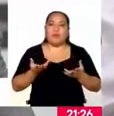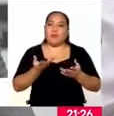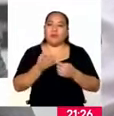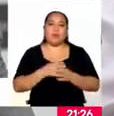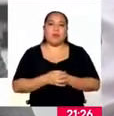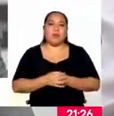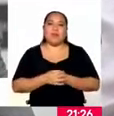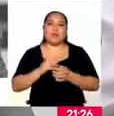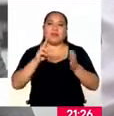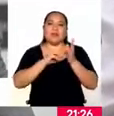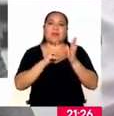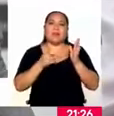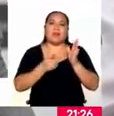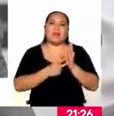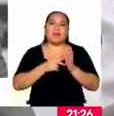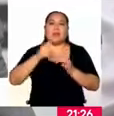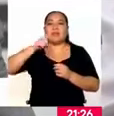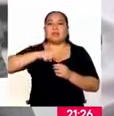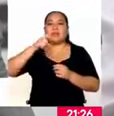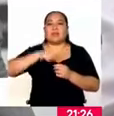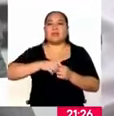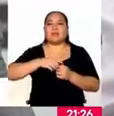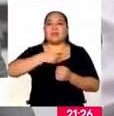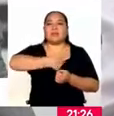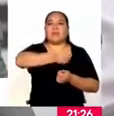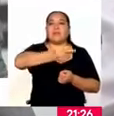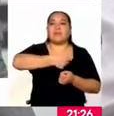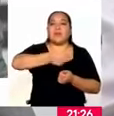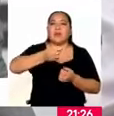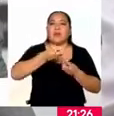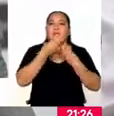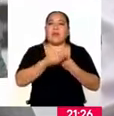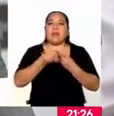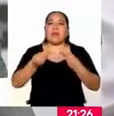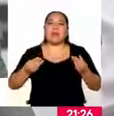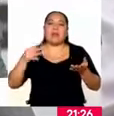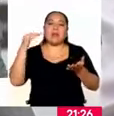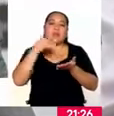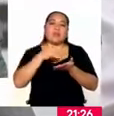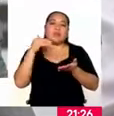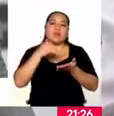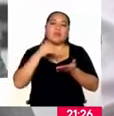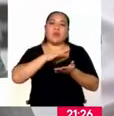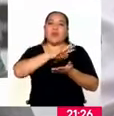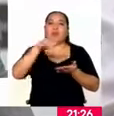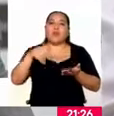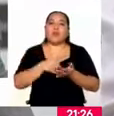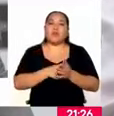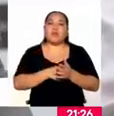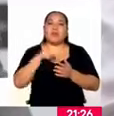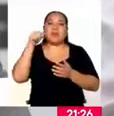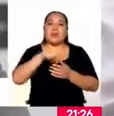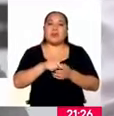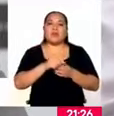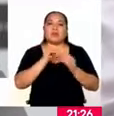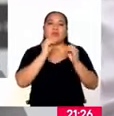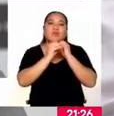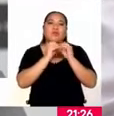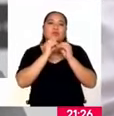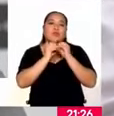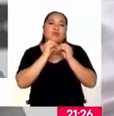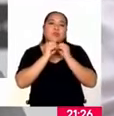Lo que significa que vamos a tener que distribuirlas como material de estudio a todos los maestros, y reprogramar esto significa por